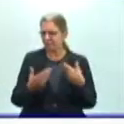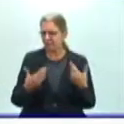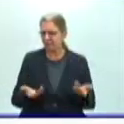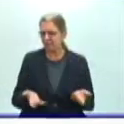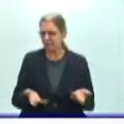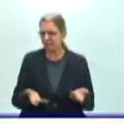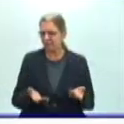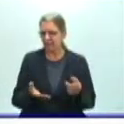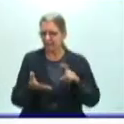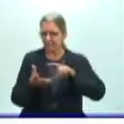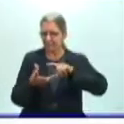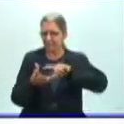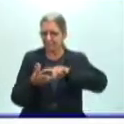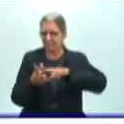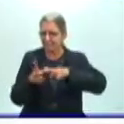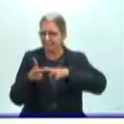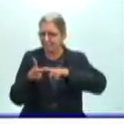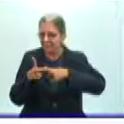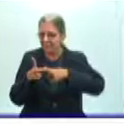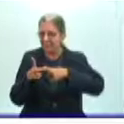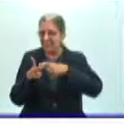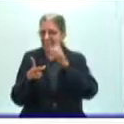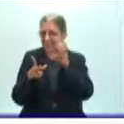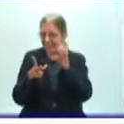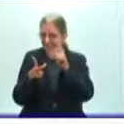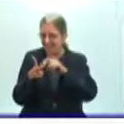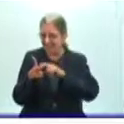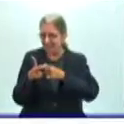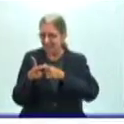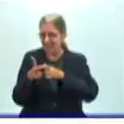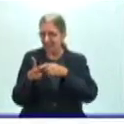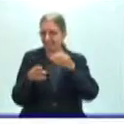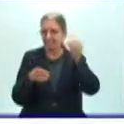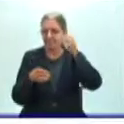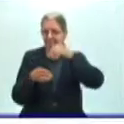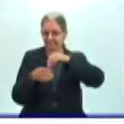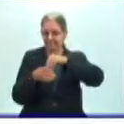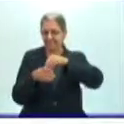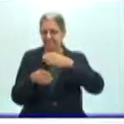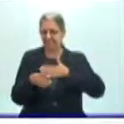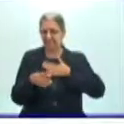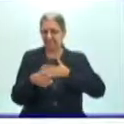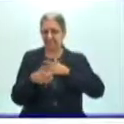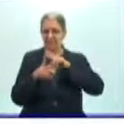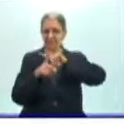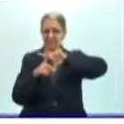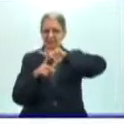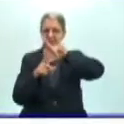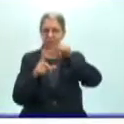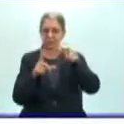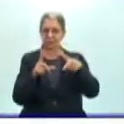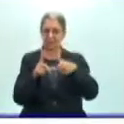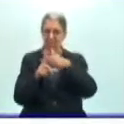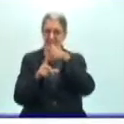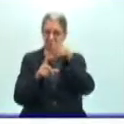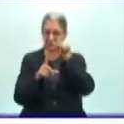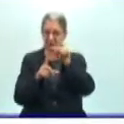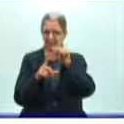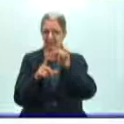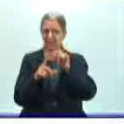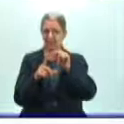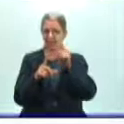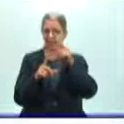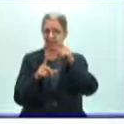vértice es el punto E, que pertenece a la circunferencia, y que los lados